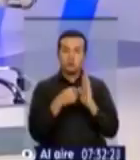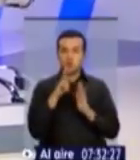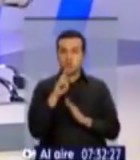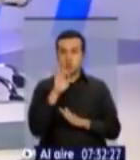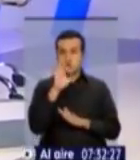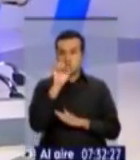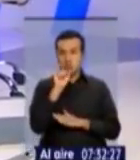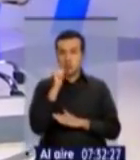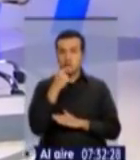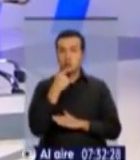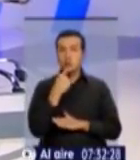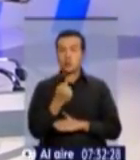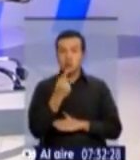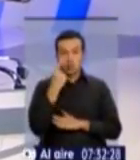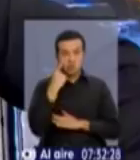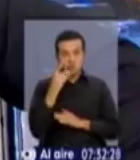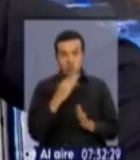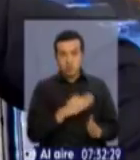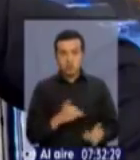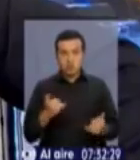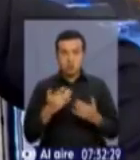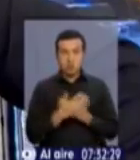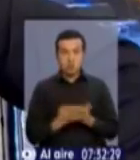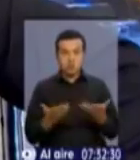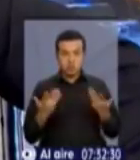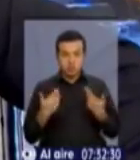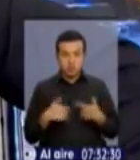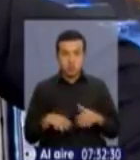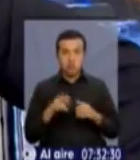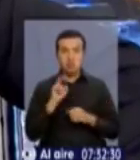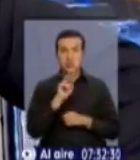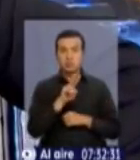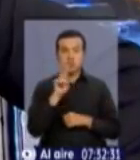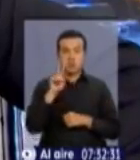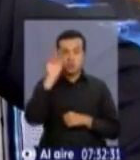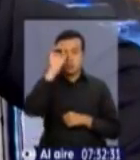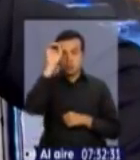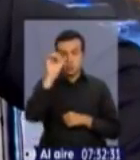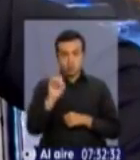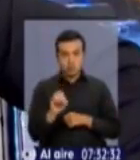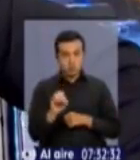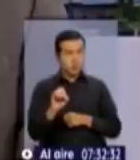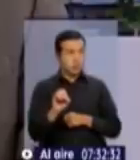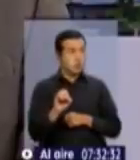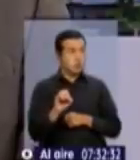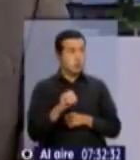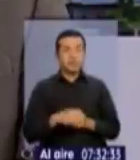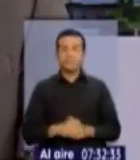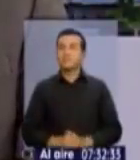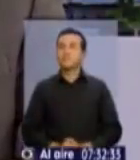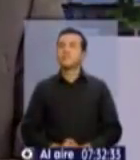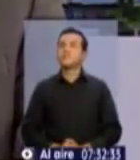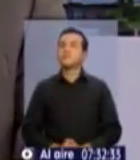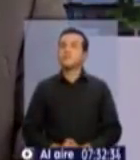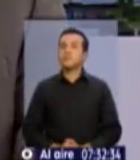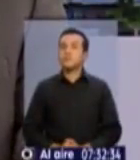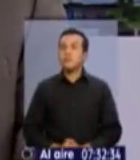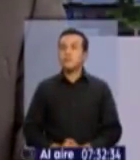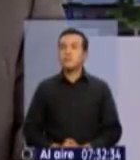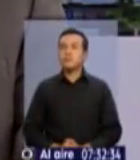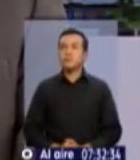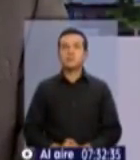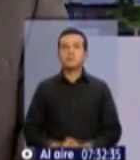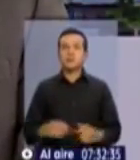a los niveles actuales que sería del 22 por ciento bueno sobre todo esto último me ha parecido una contradicción